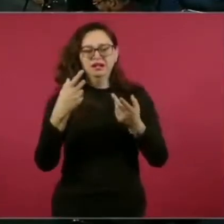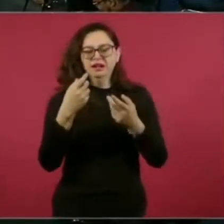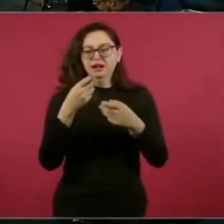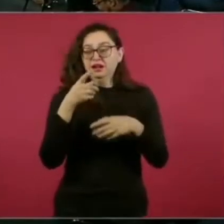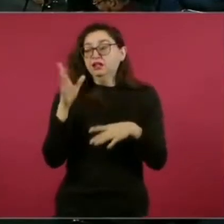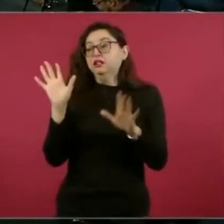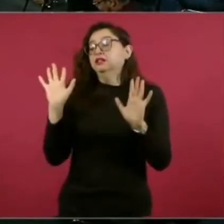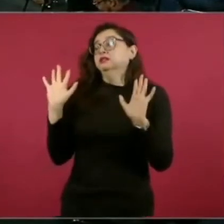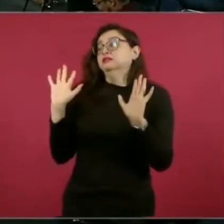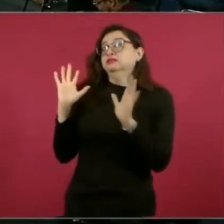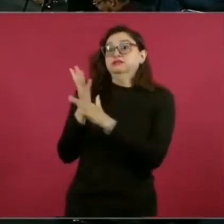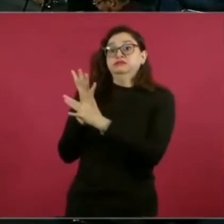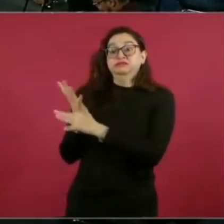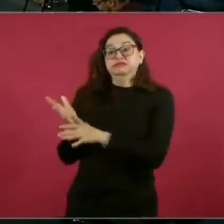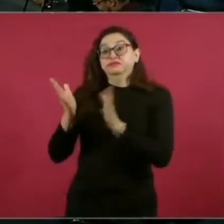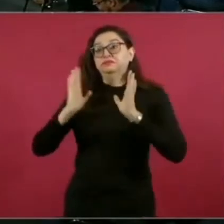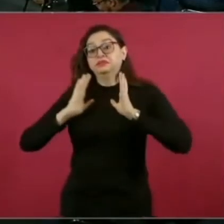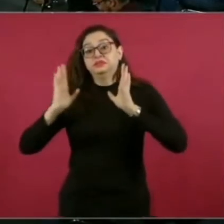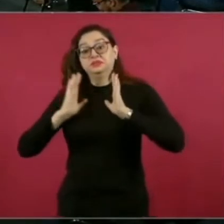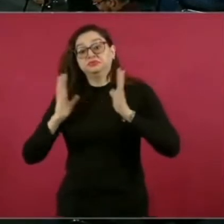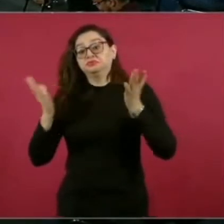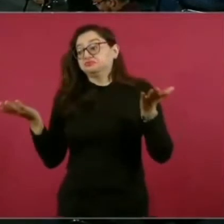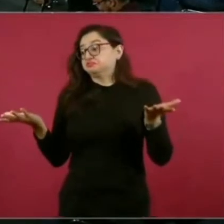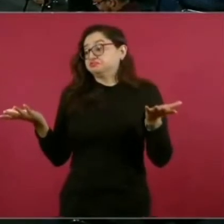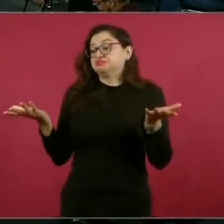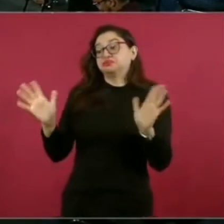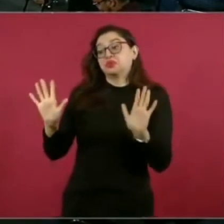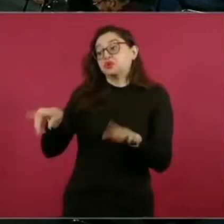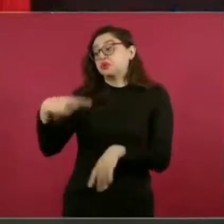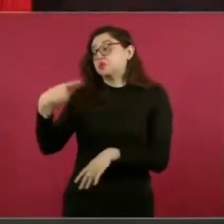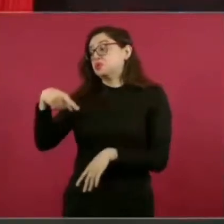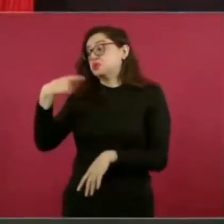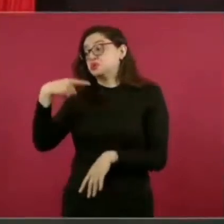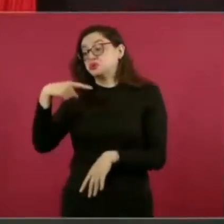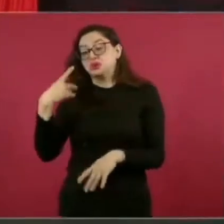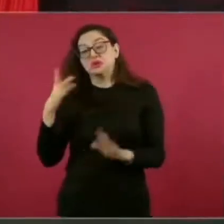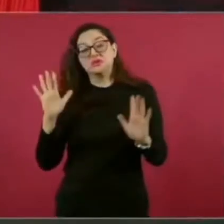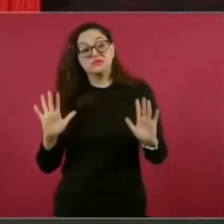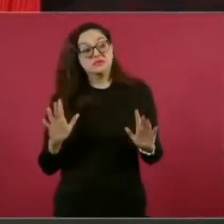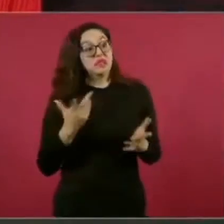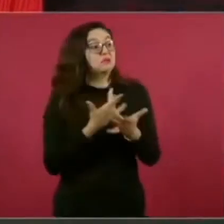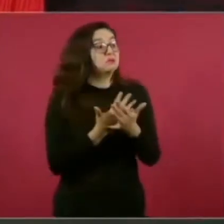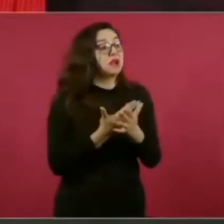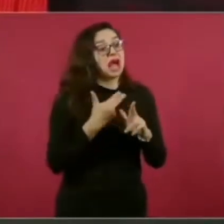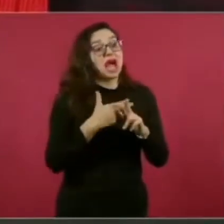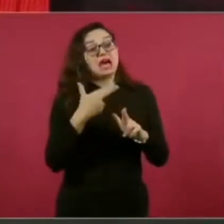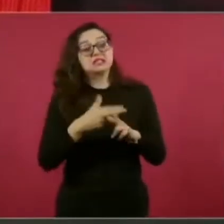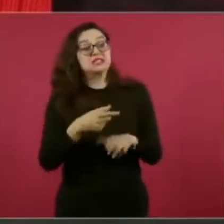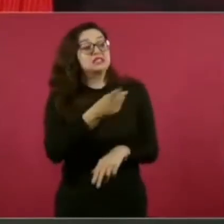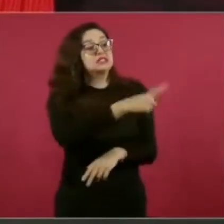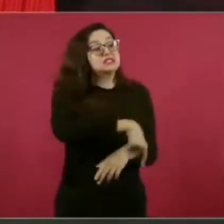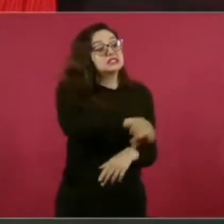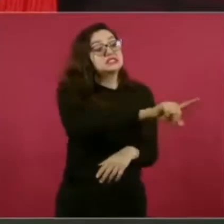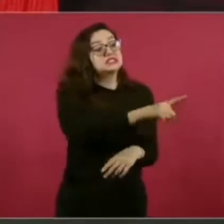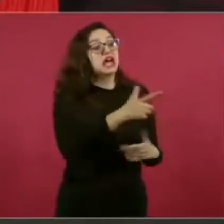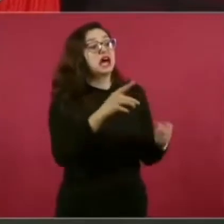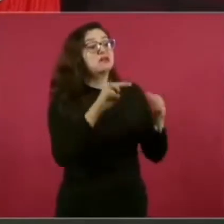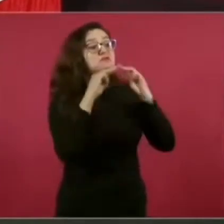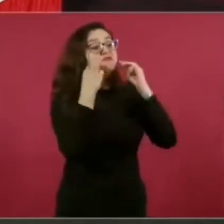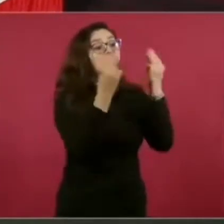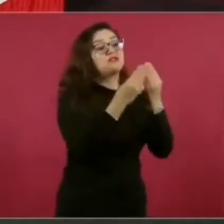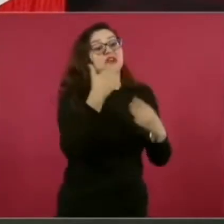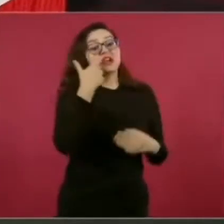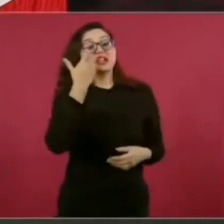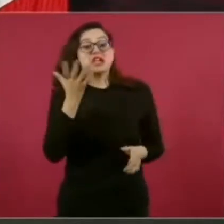fue de que él decía que la seguridad en Sinaloa dependía de